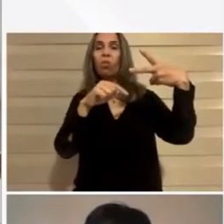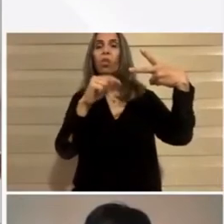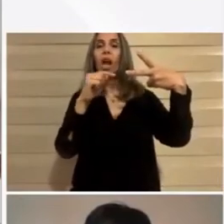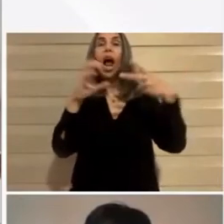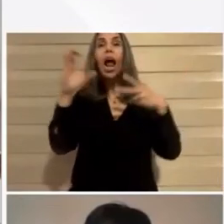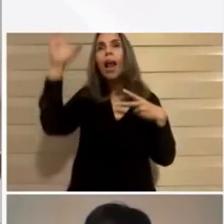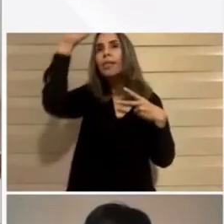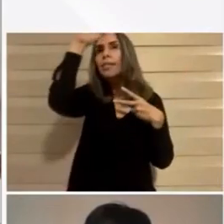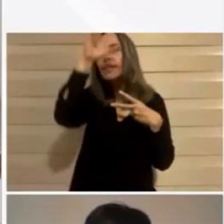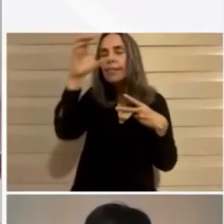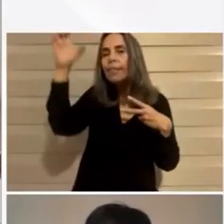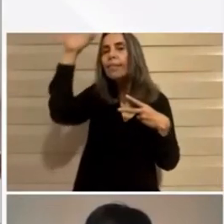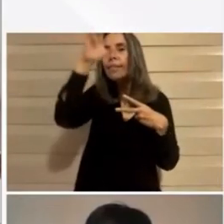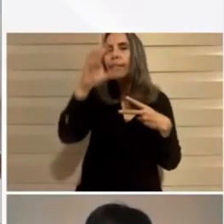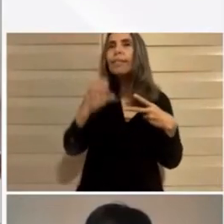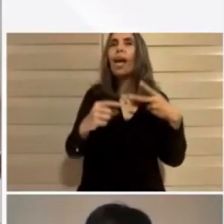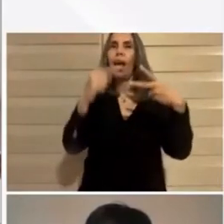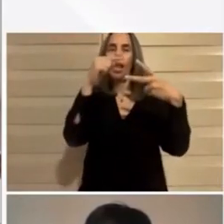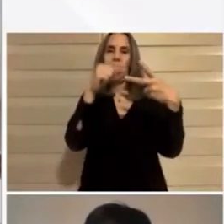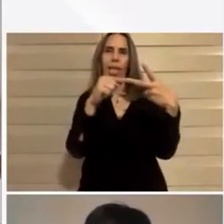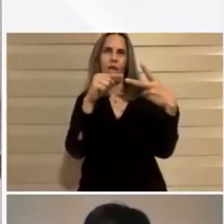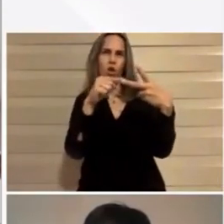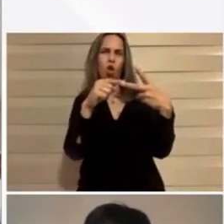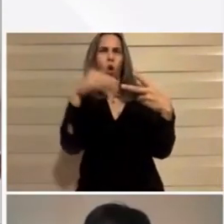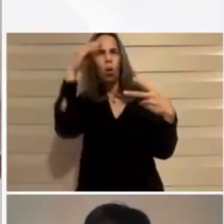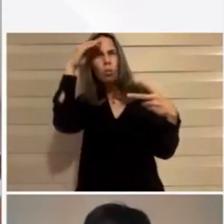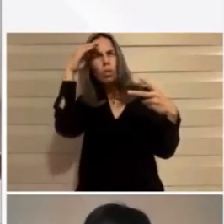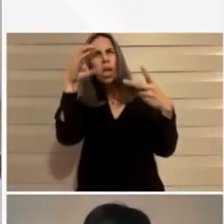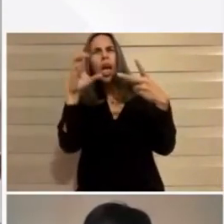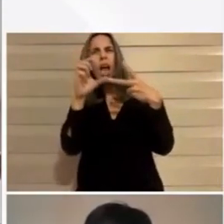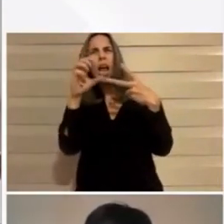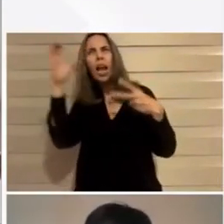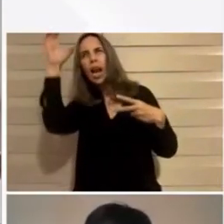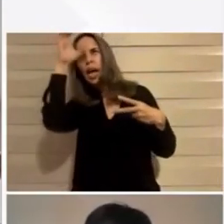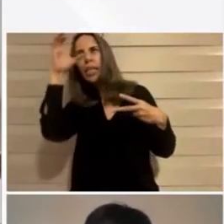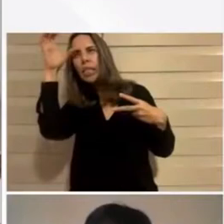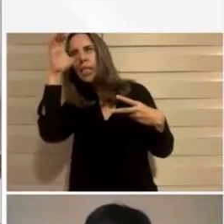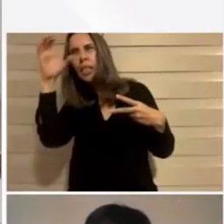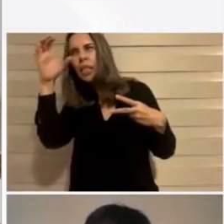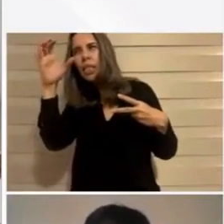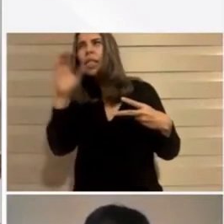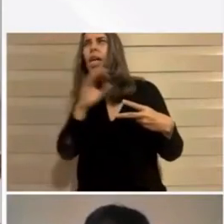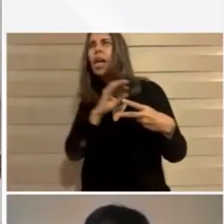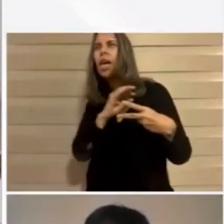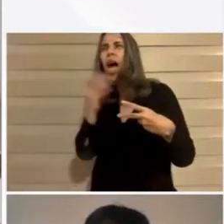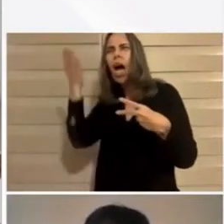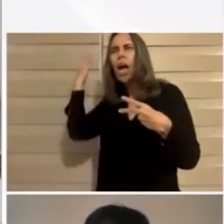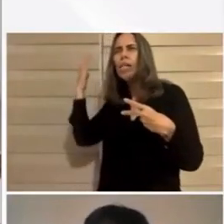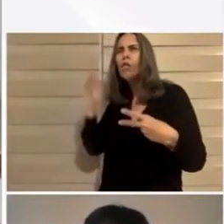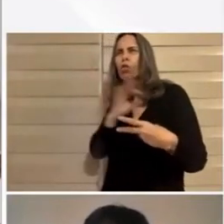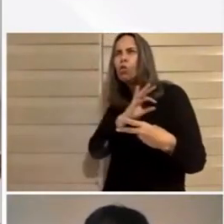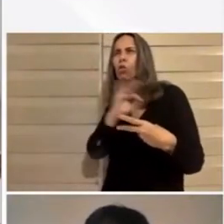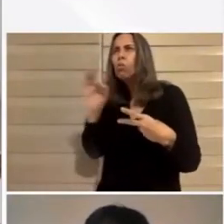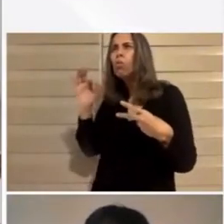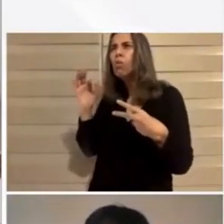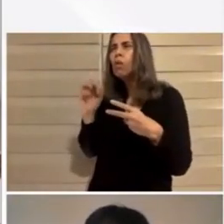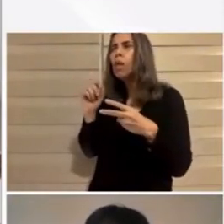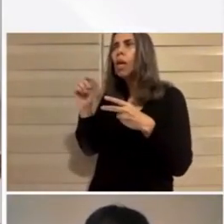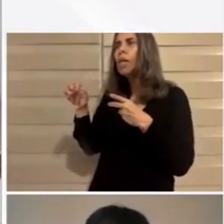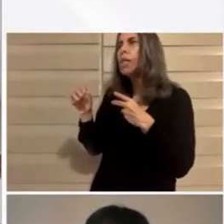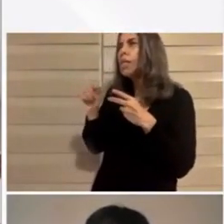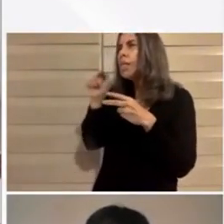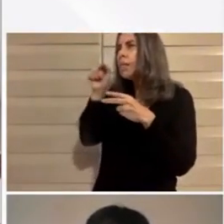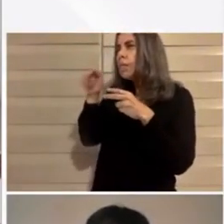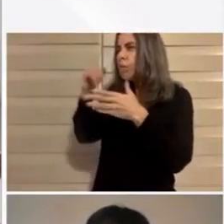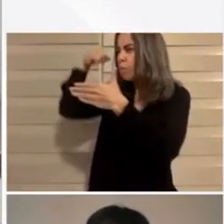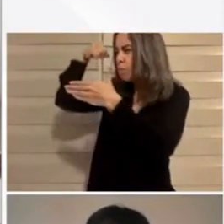a mí me parecía que la ciencia me permitía meterme en los misterios de la